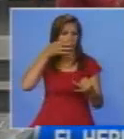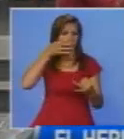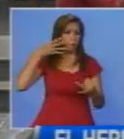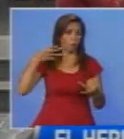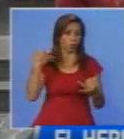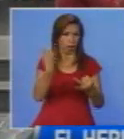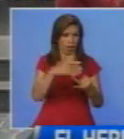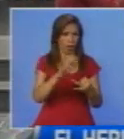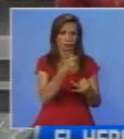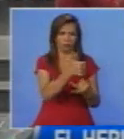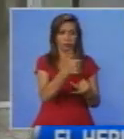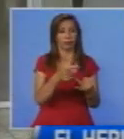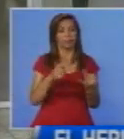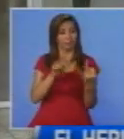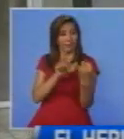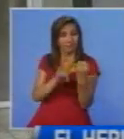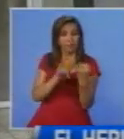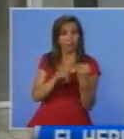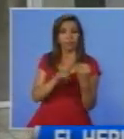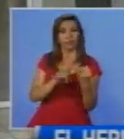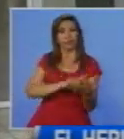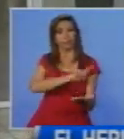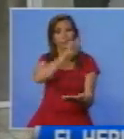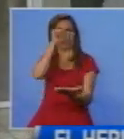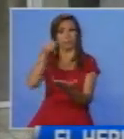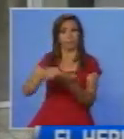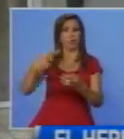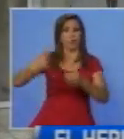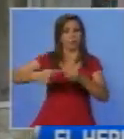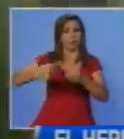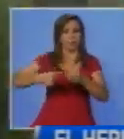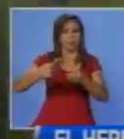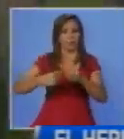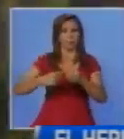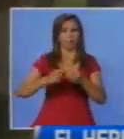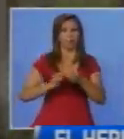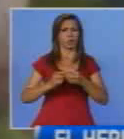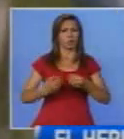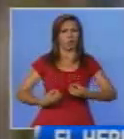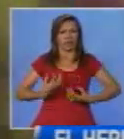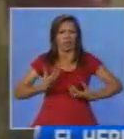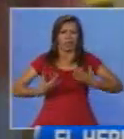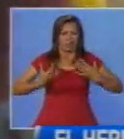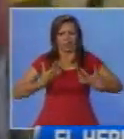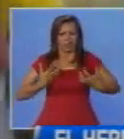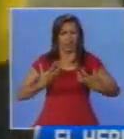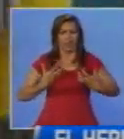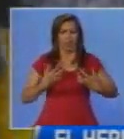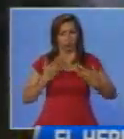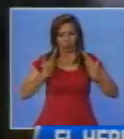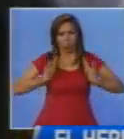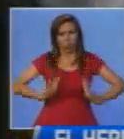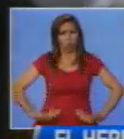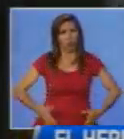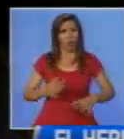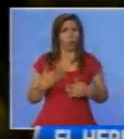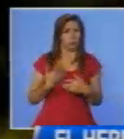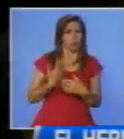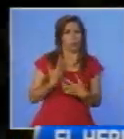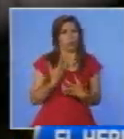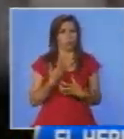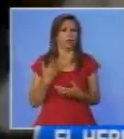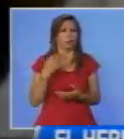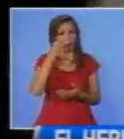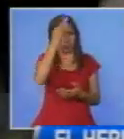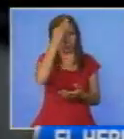fue trasladado a Quito con quemaduras eléctricas de tercer grado en el 25% de su cuerpo, y aunque